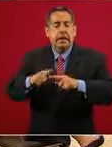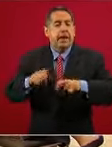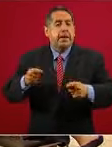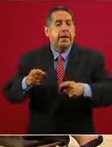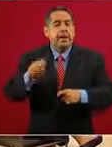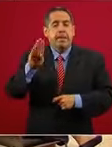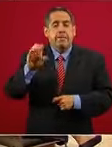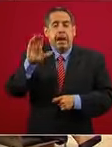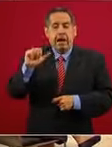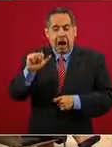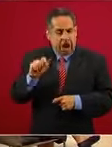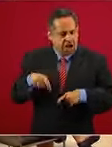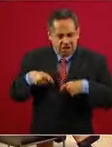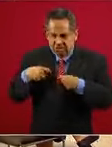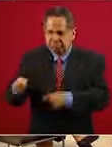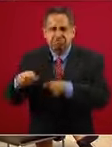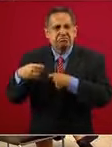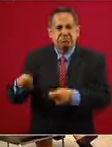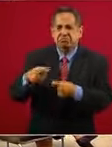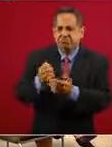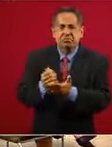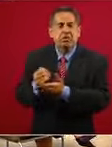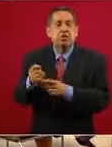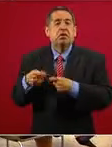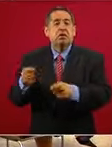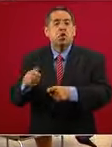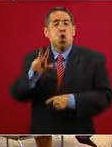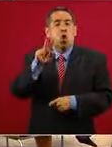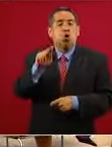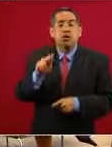con transparencia y equidad a